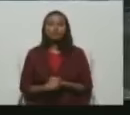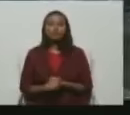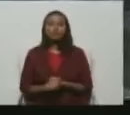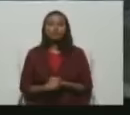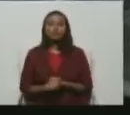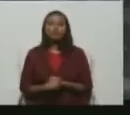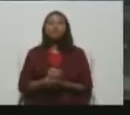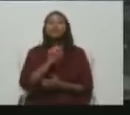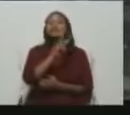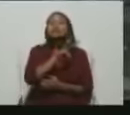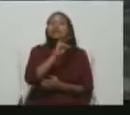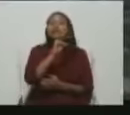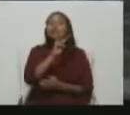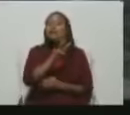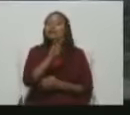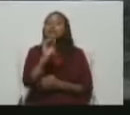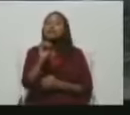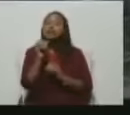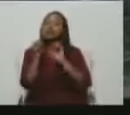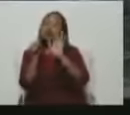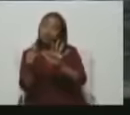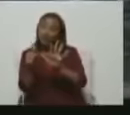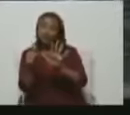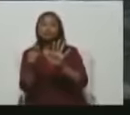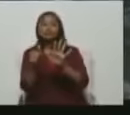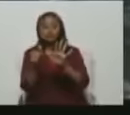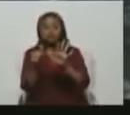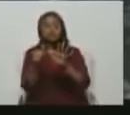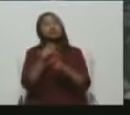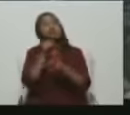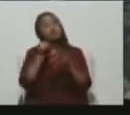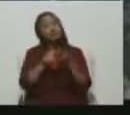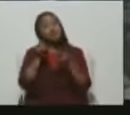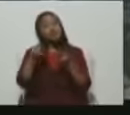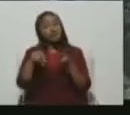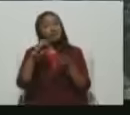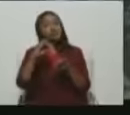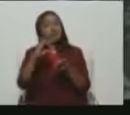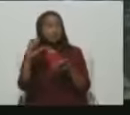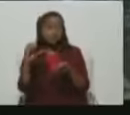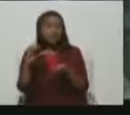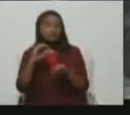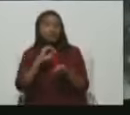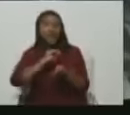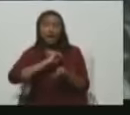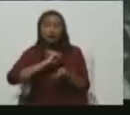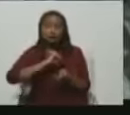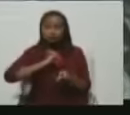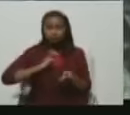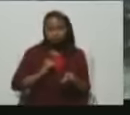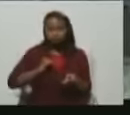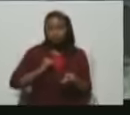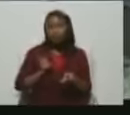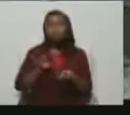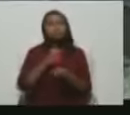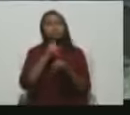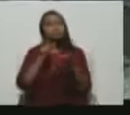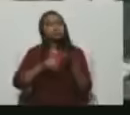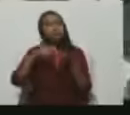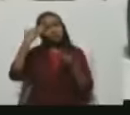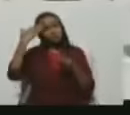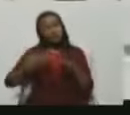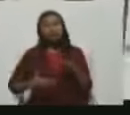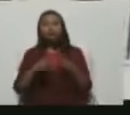que son 306 del Ministerio Público, del Cuerpo de Investigaciones Científicas Penales y Criminalísticas, de la Guardia Nacional Bolivariana y de los Cuerpos de Policía